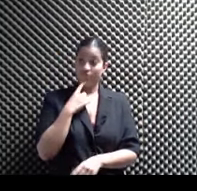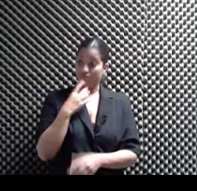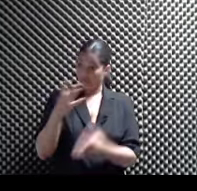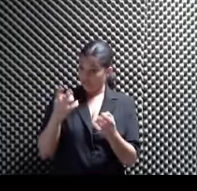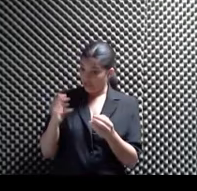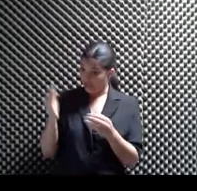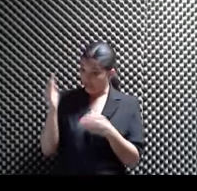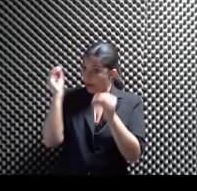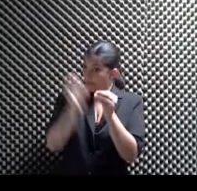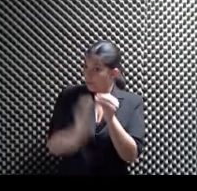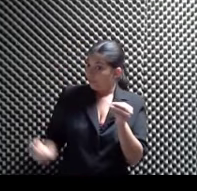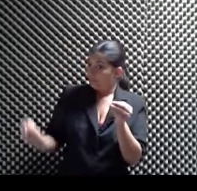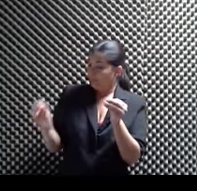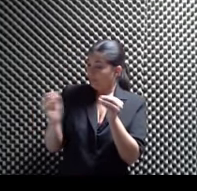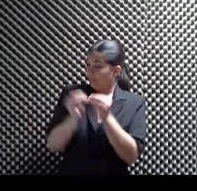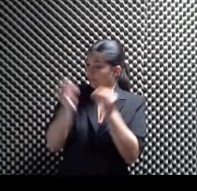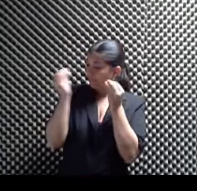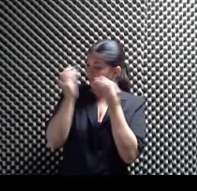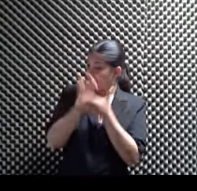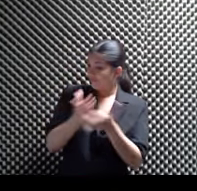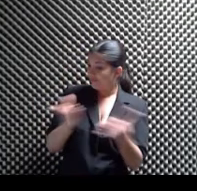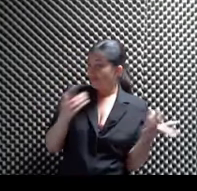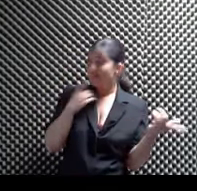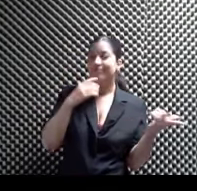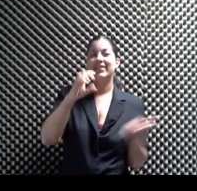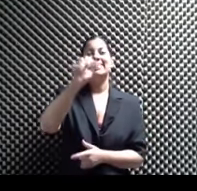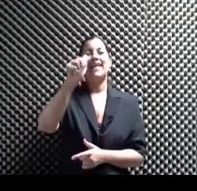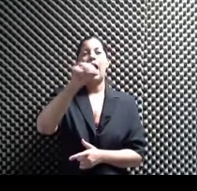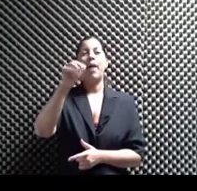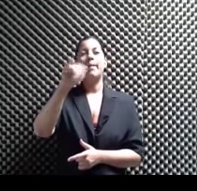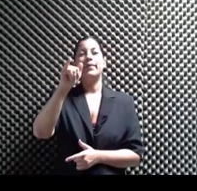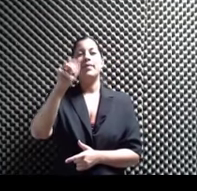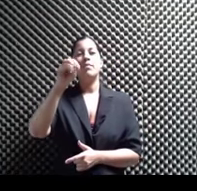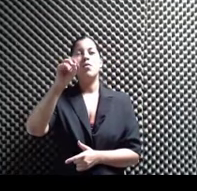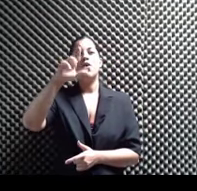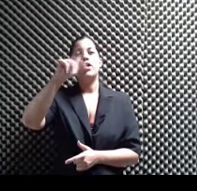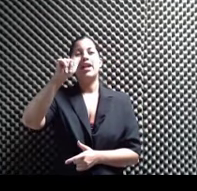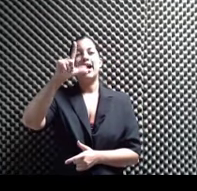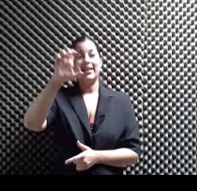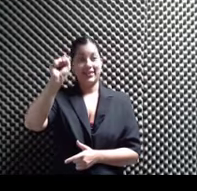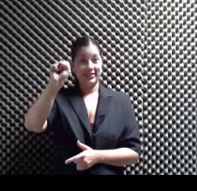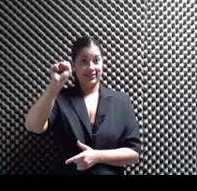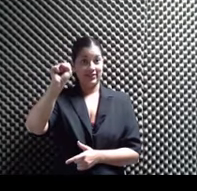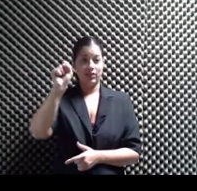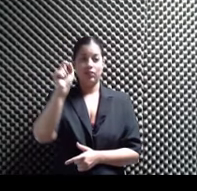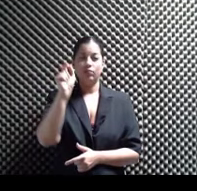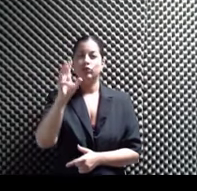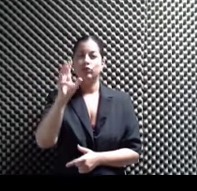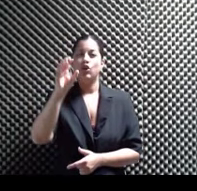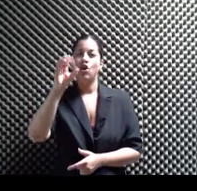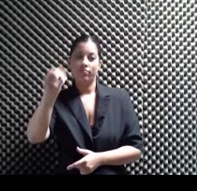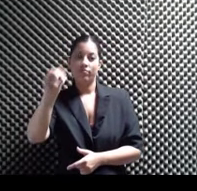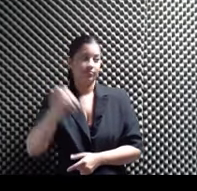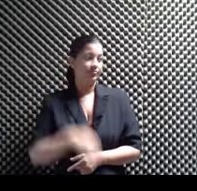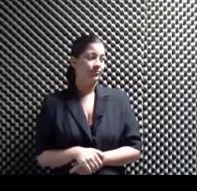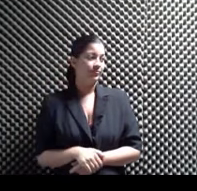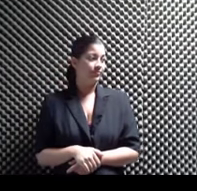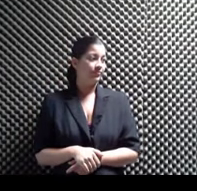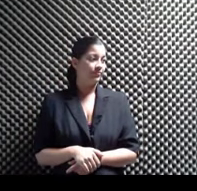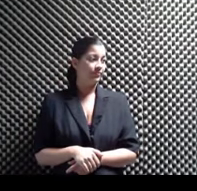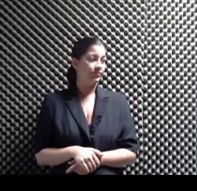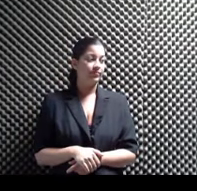información Sammy Morales Samy Demasiado fácil Samy Morales